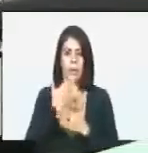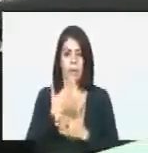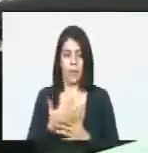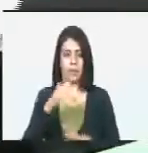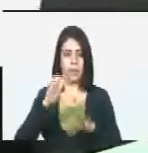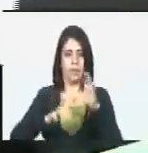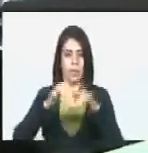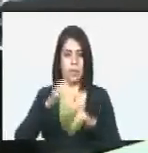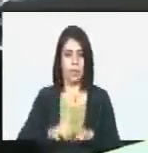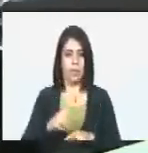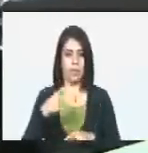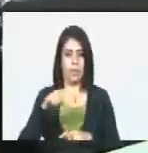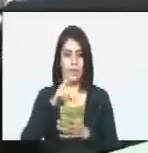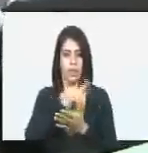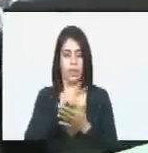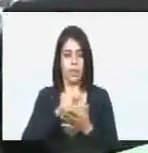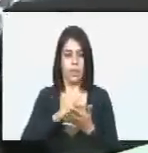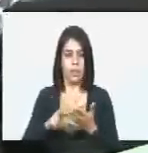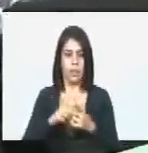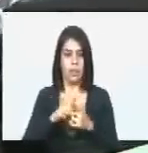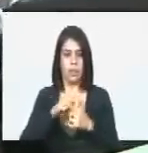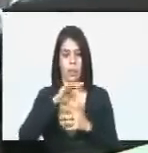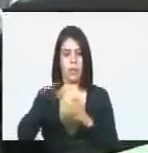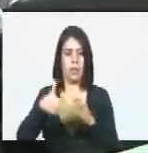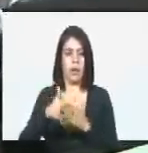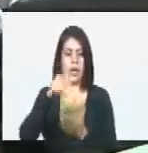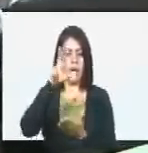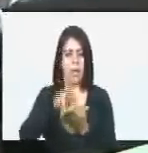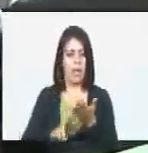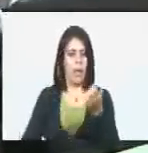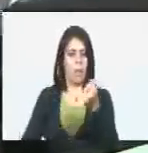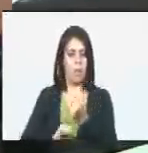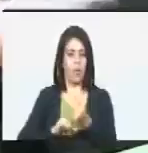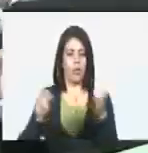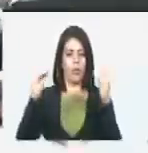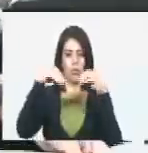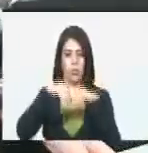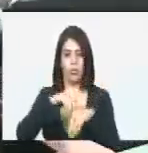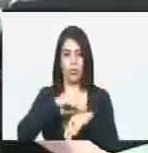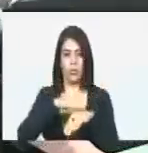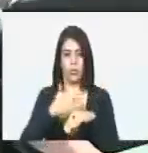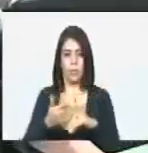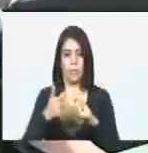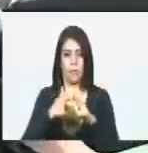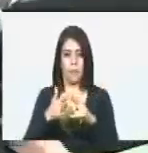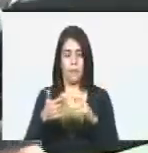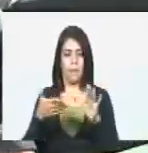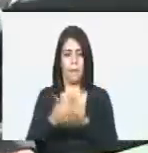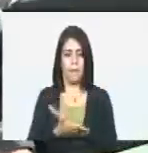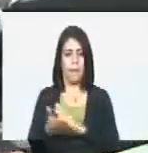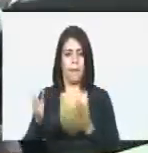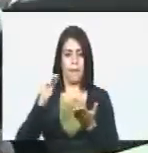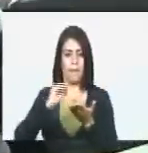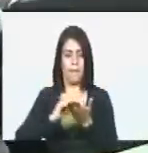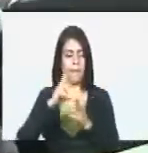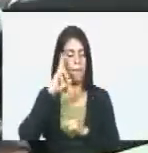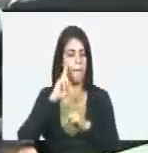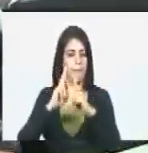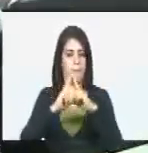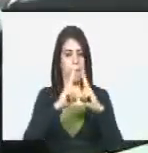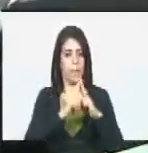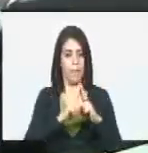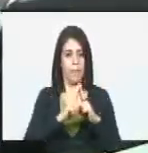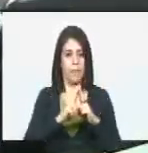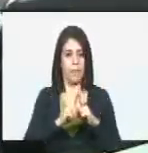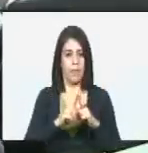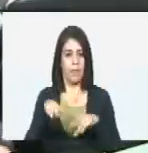lea, y a todos que apoyen este acuerdo de reconocimiento a nuestra